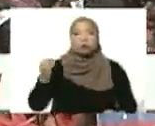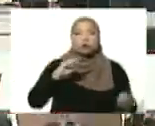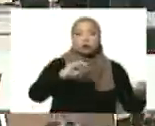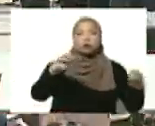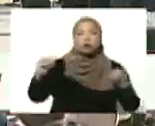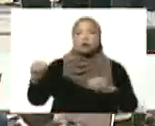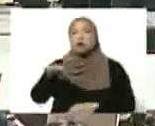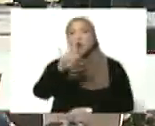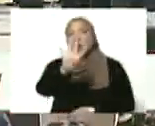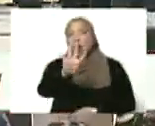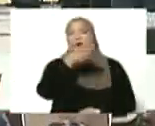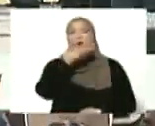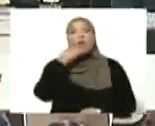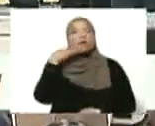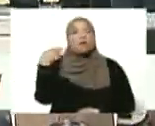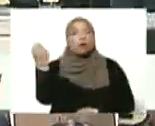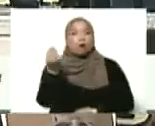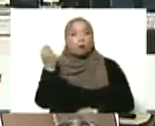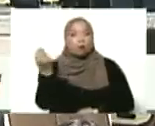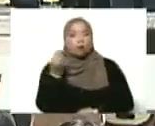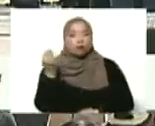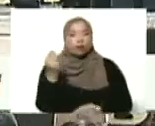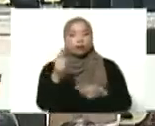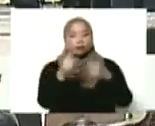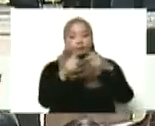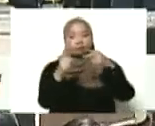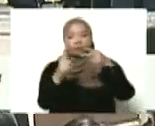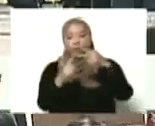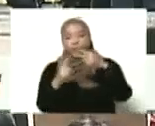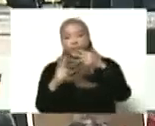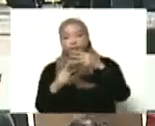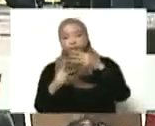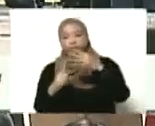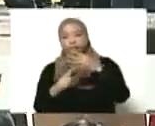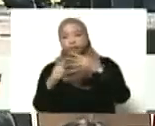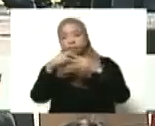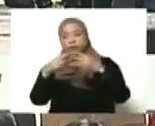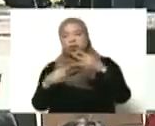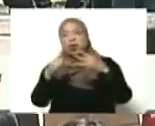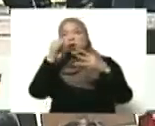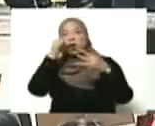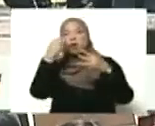4 jóvenes. Manuel, David, Josefina, Gladys.